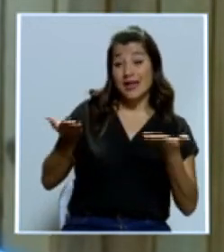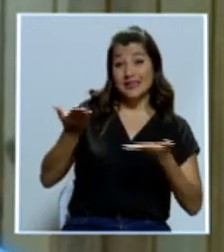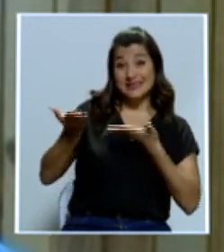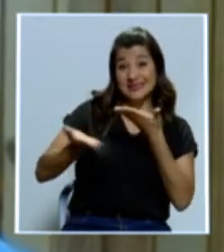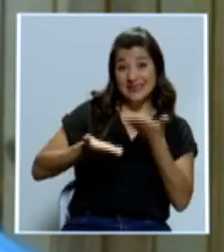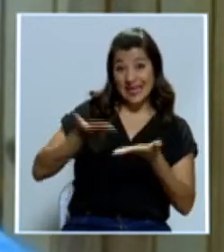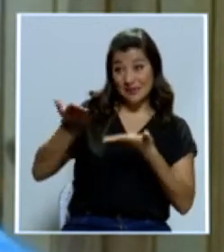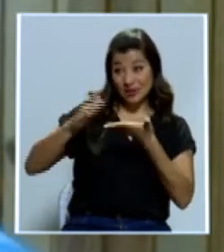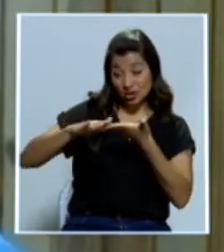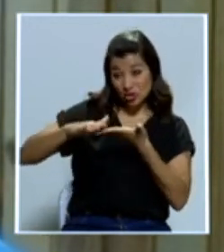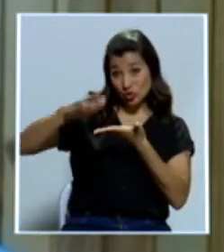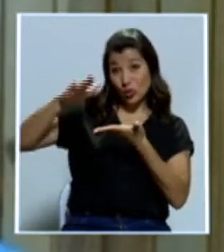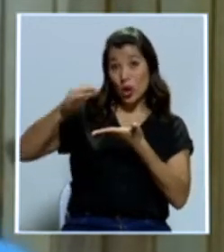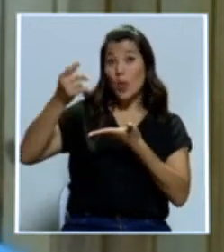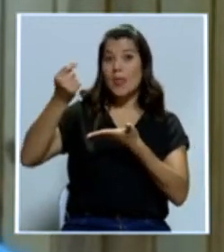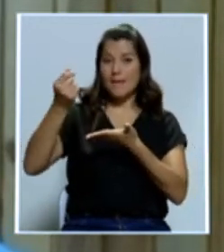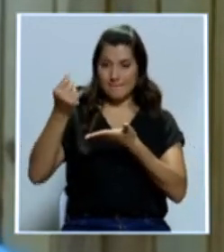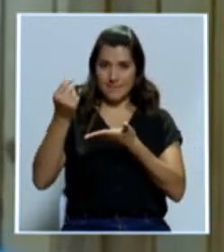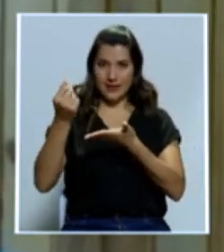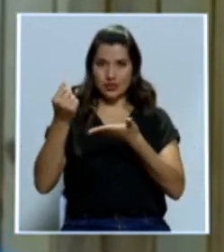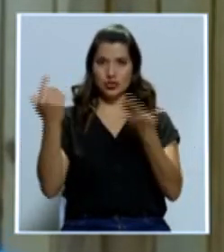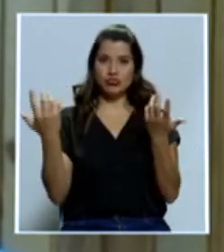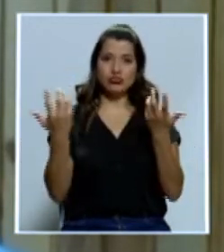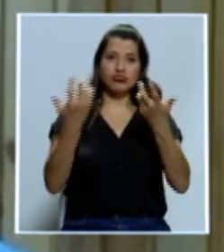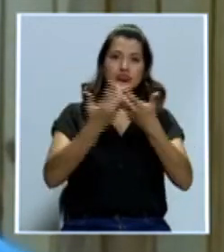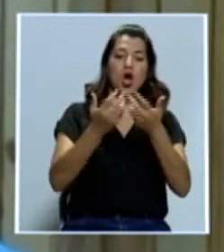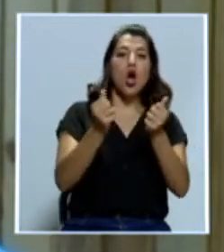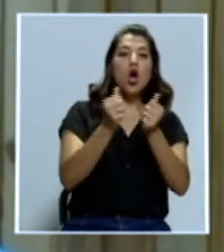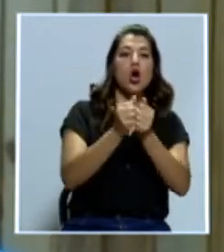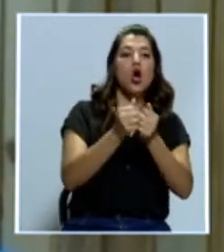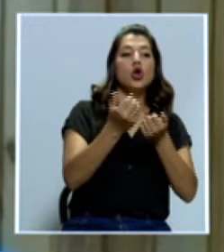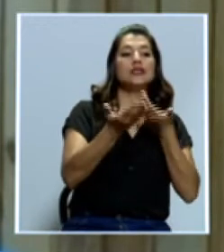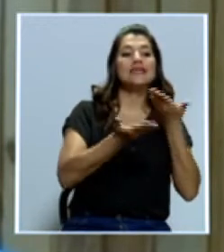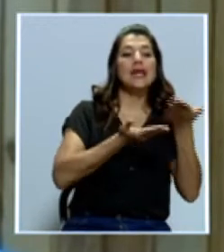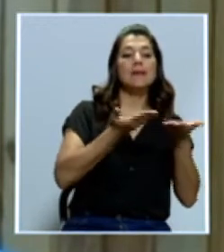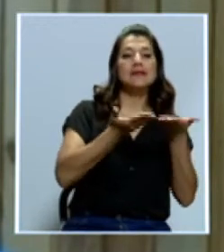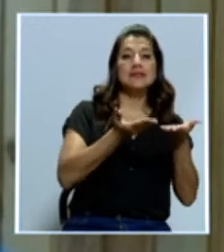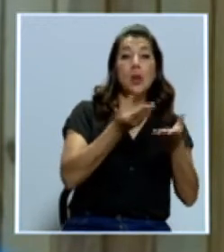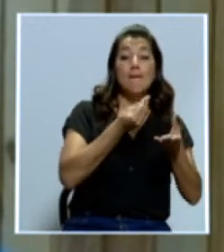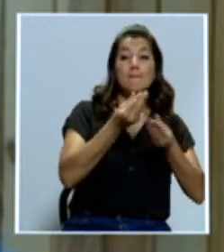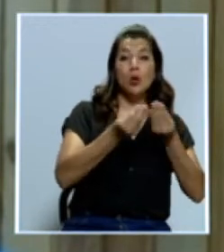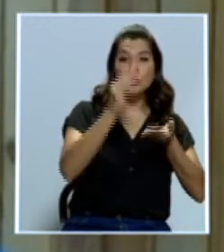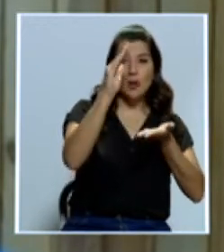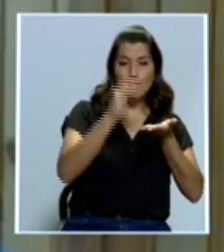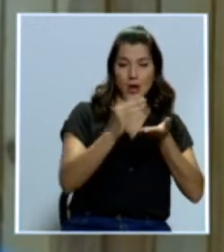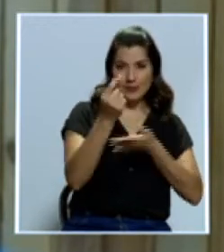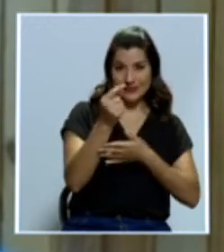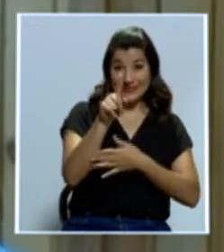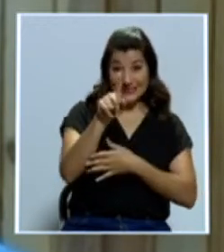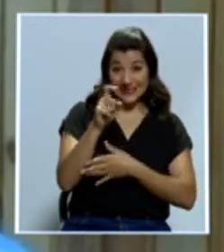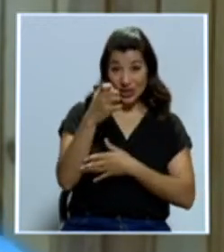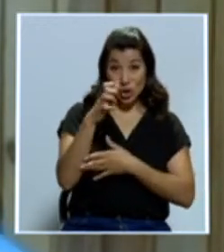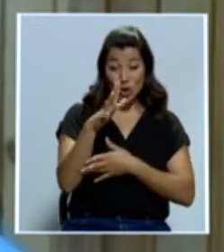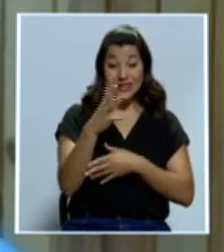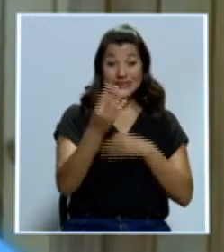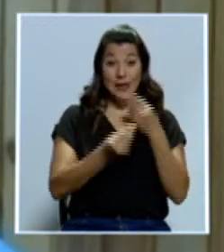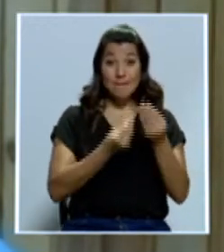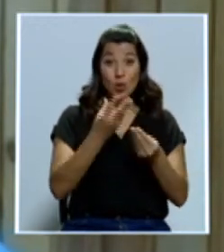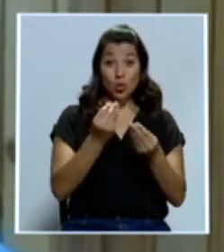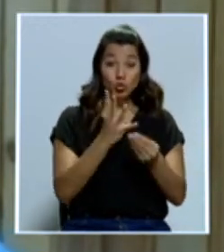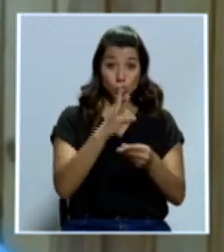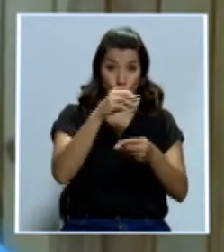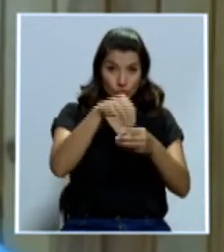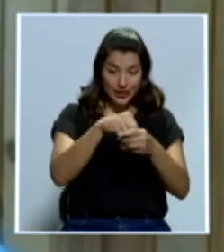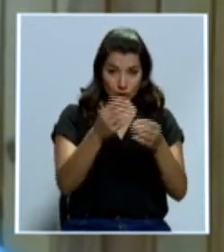precio compensaron a aquellos que bajaron de precio. De los 315 bienes y servicios que conforman la canasta del índice,